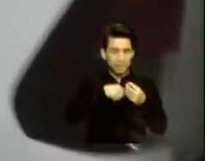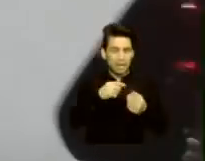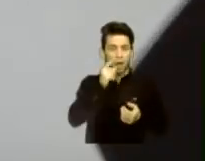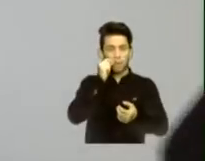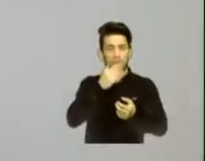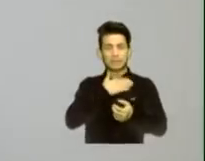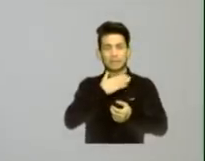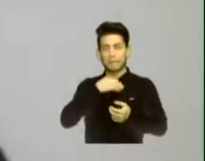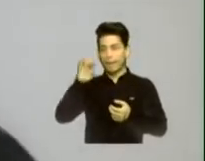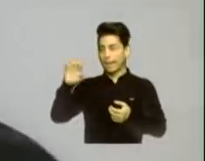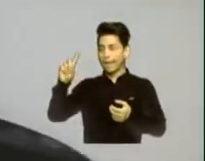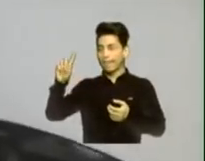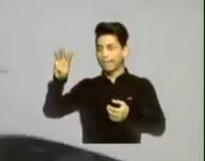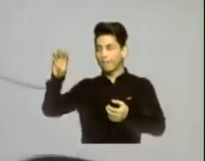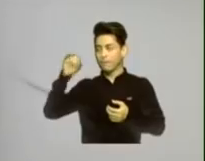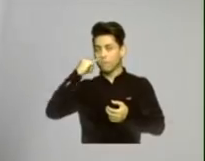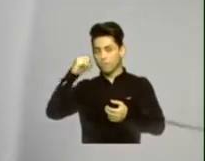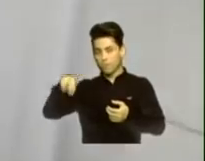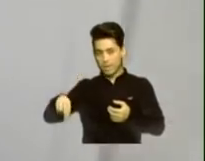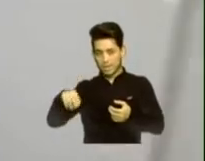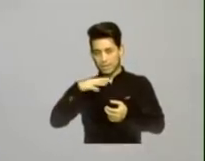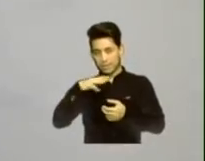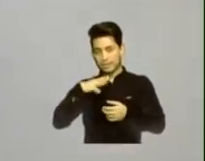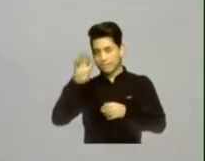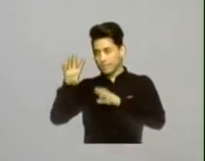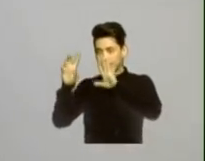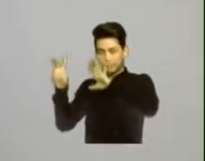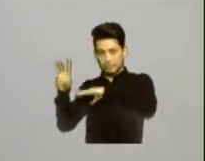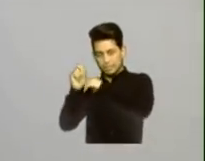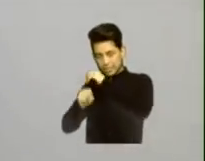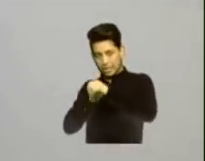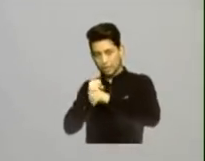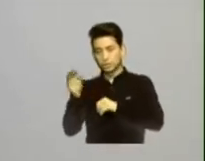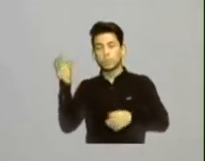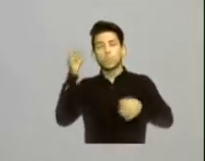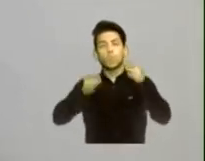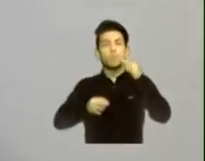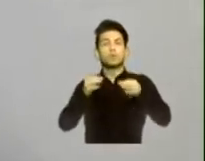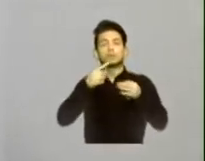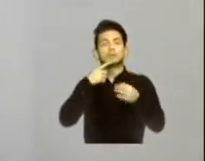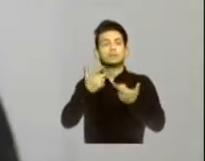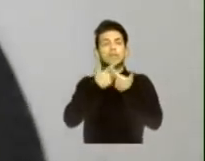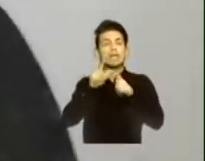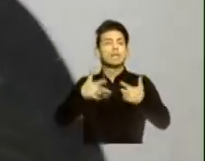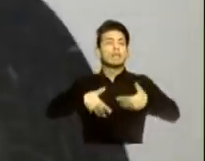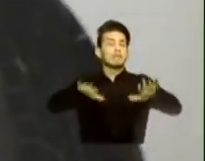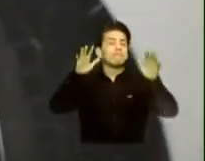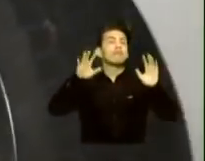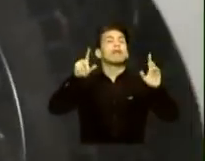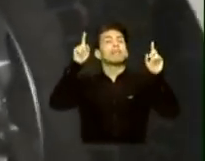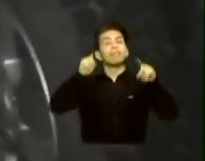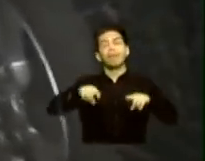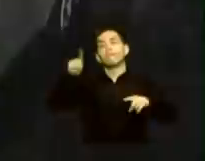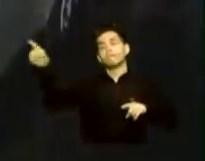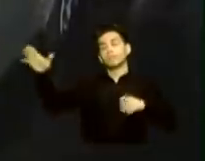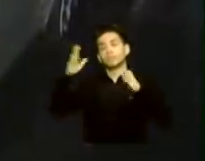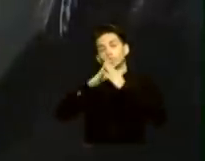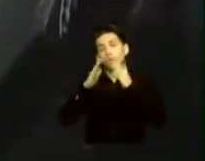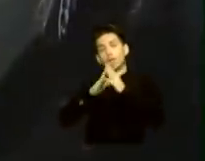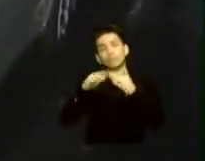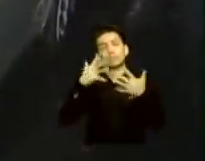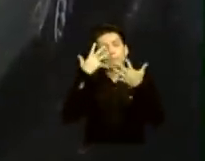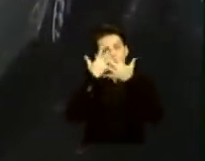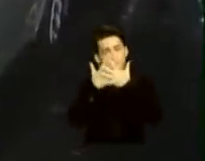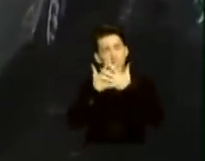de 47 años de edad, el juez competente lo dejó en libertad con medida de arresto domiciliario y ordenó